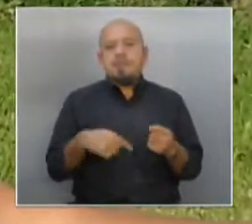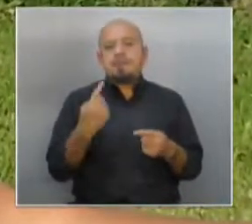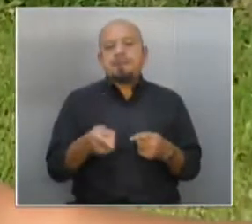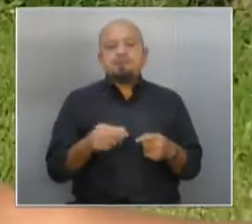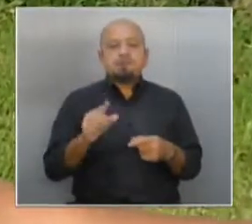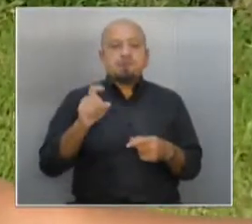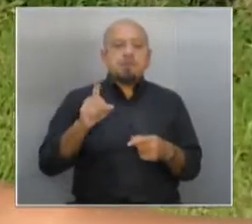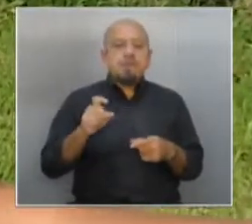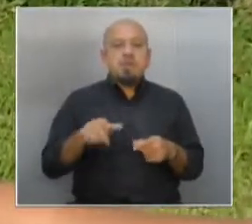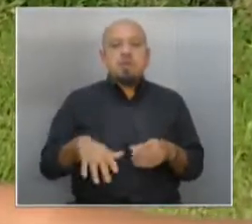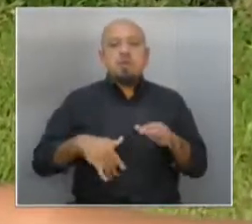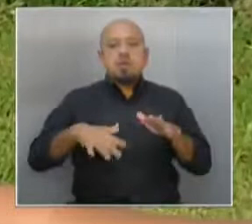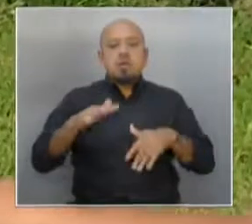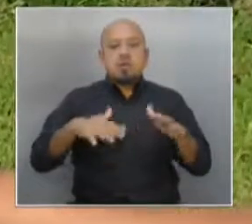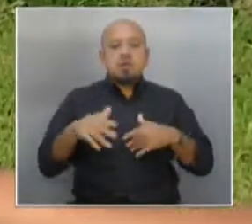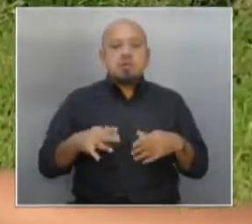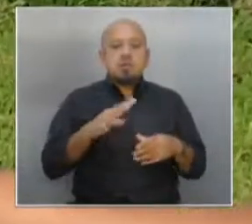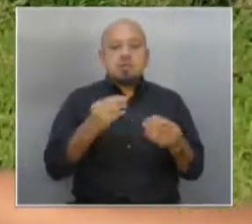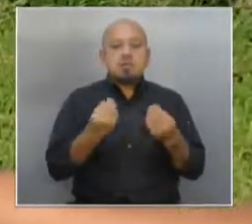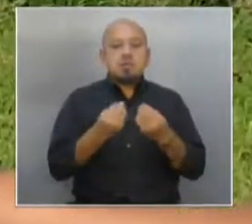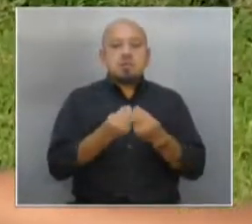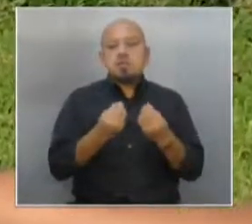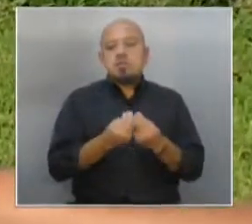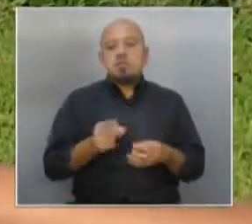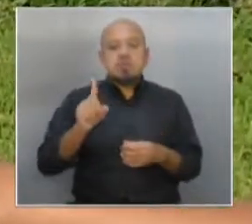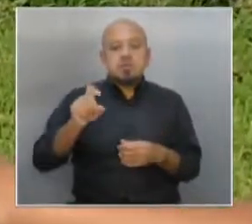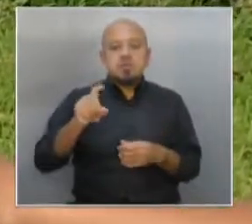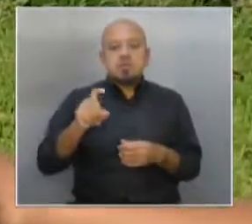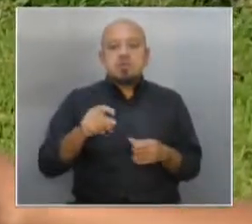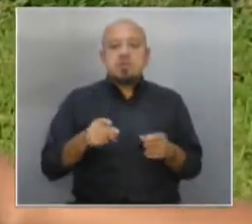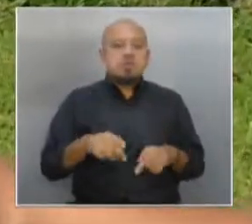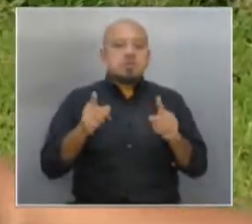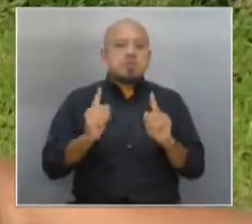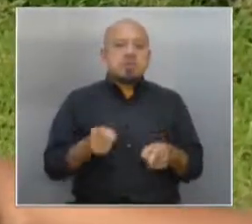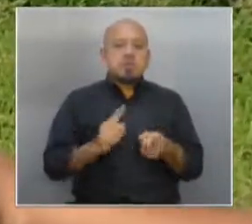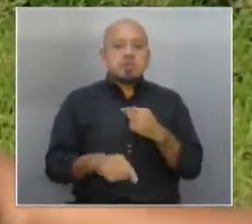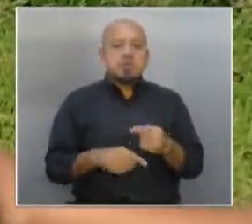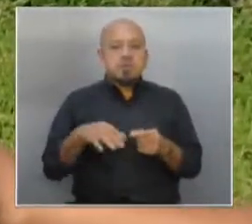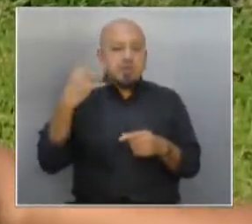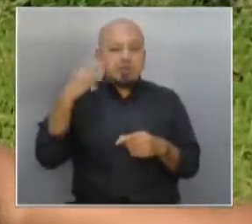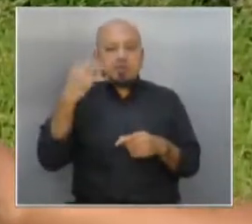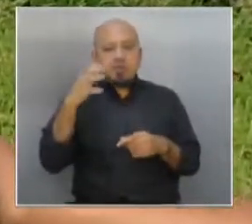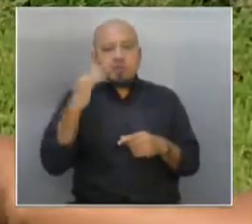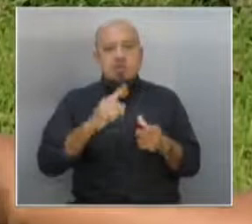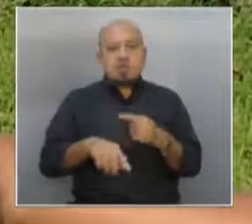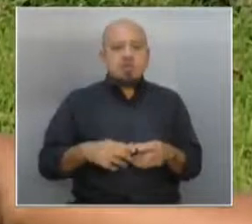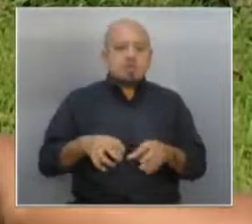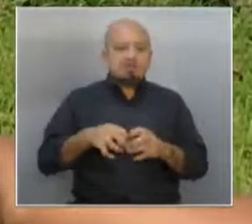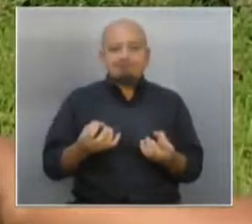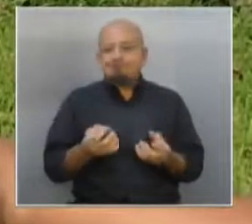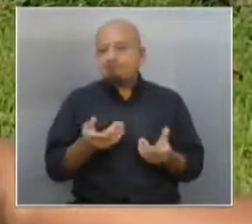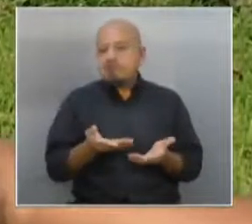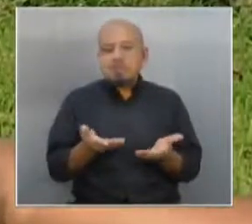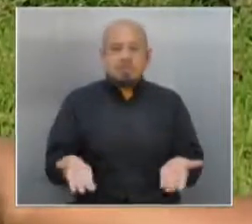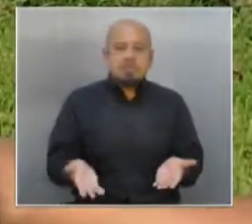agua a veces te pasas de agua. Que es lo mismo, o sea, se te pudre la fruta, se te abre y no, eso no sirve ni